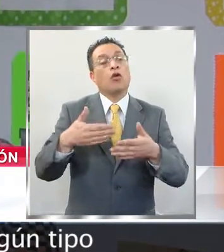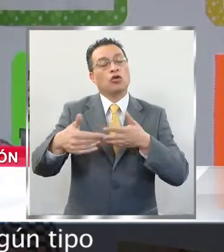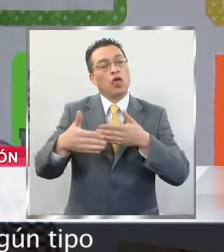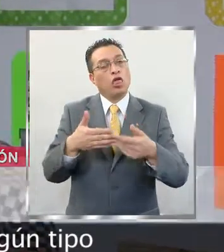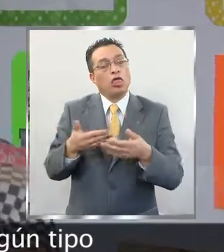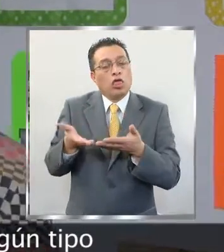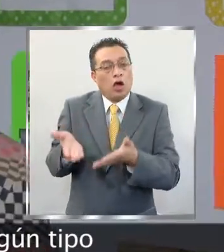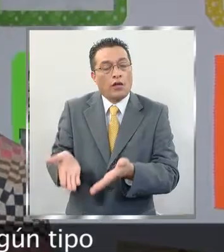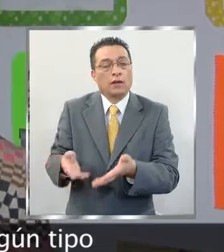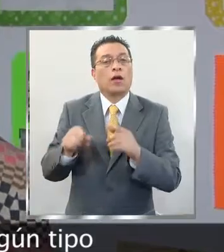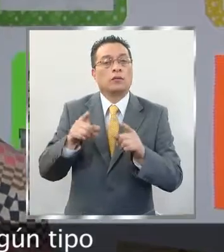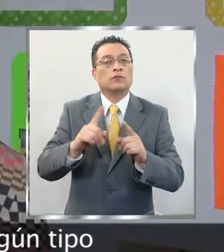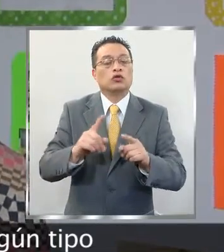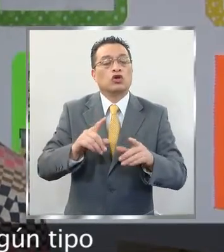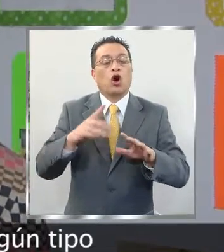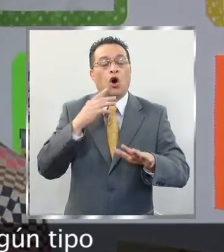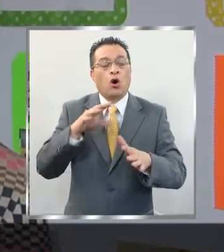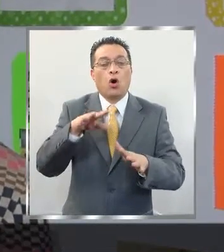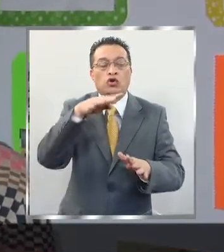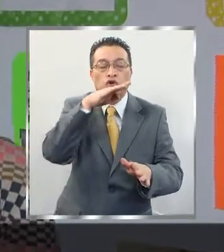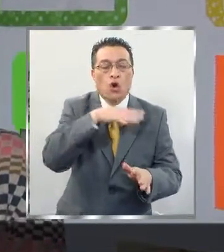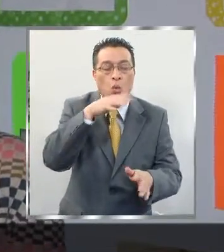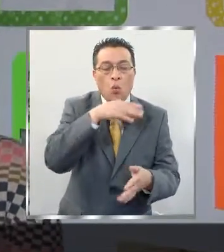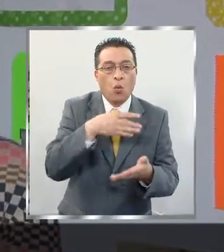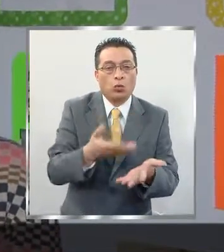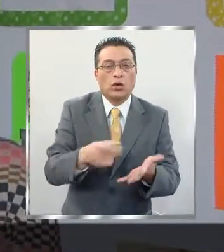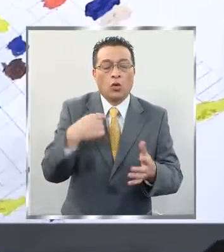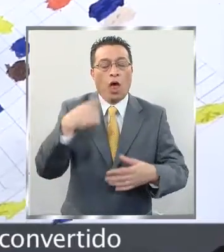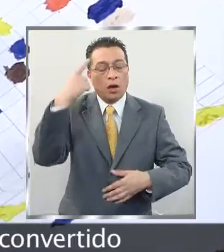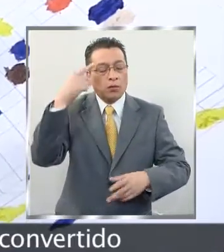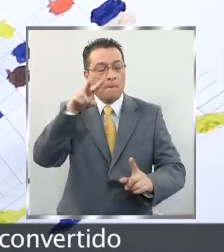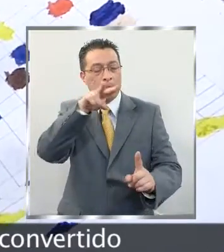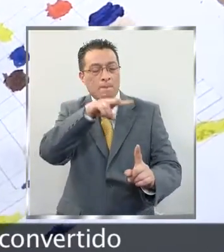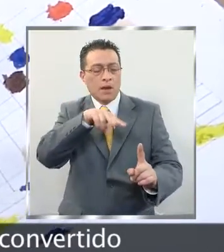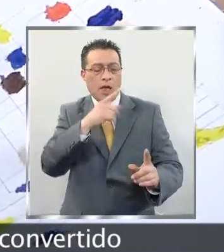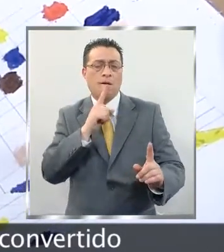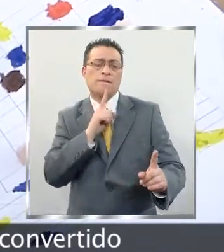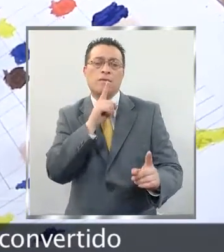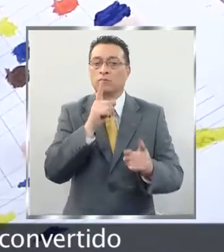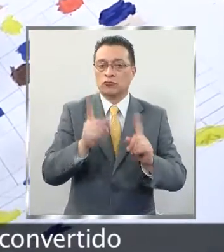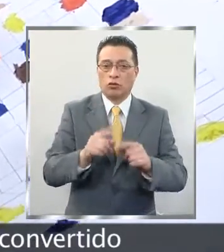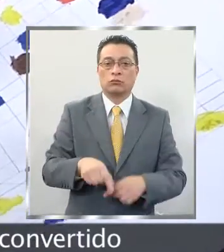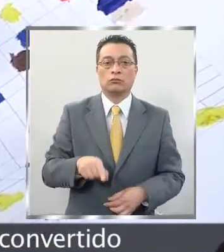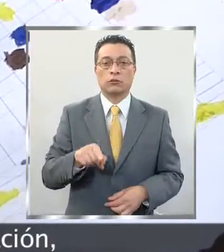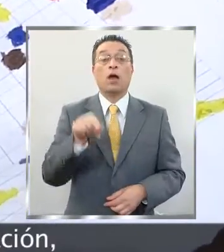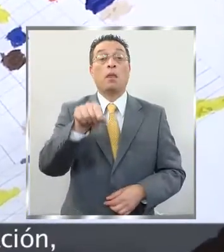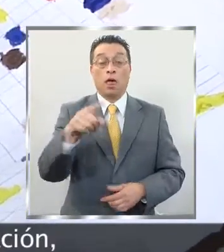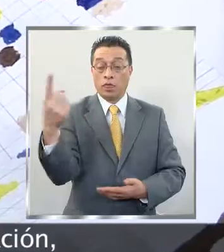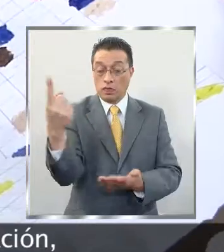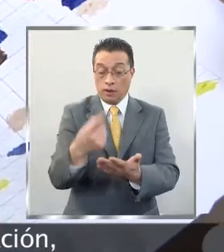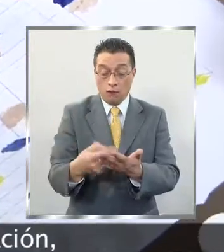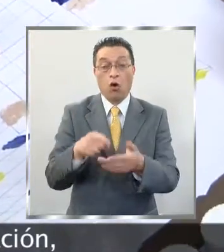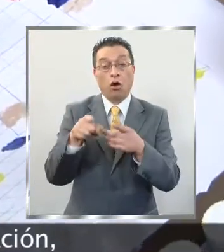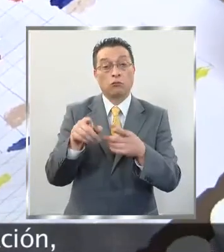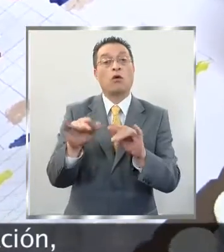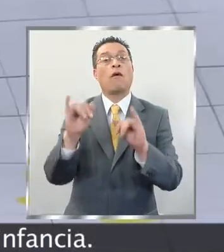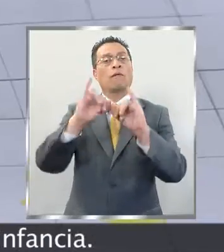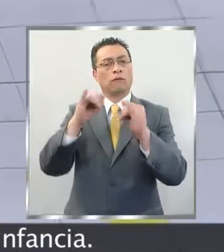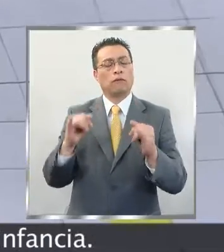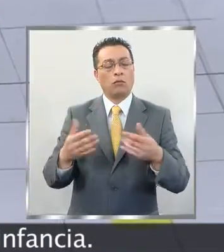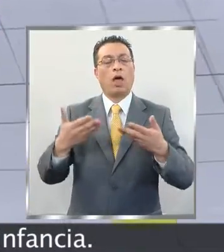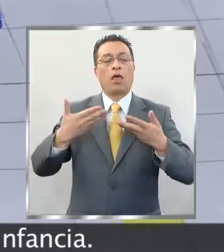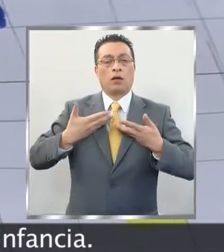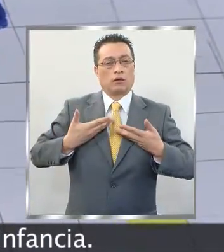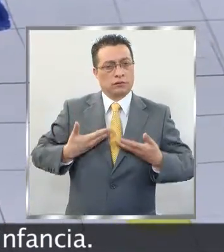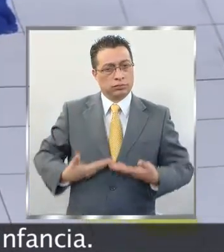no se ocupa ningún tipo de juicio estético. Para Andrea, el dibujo se ha convertido en una forma de relajación,